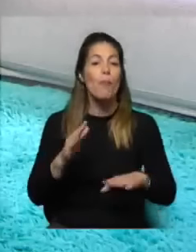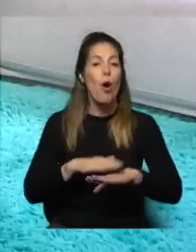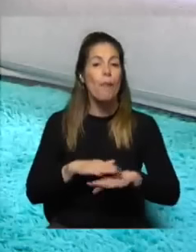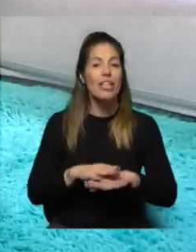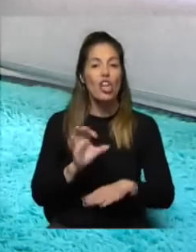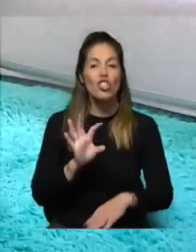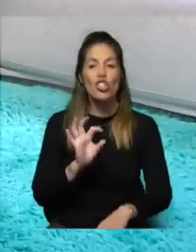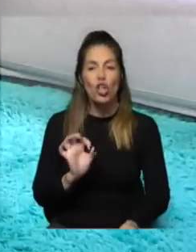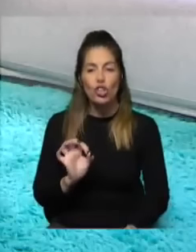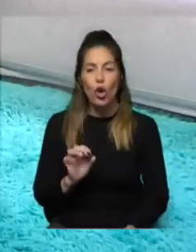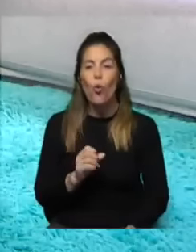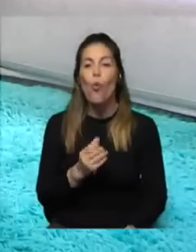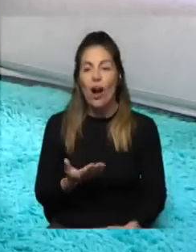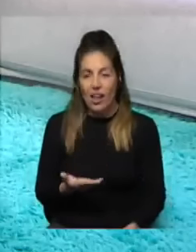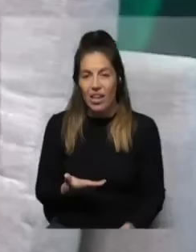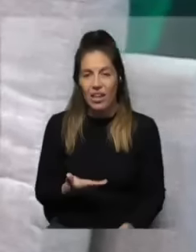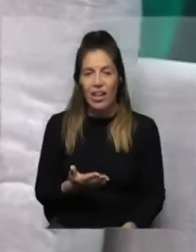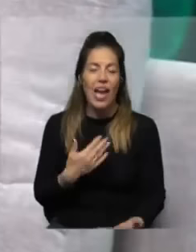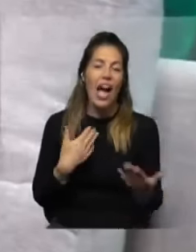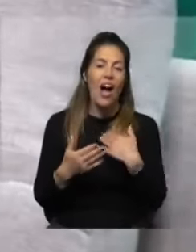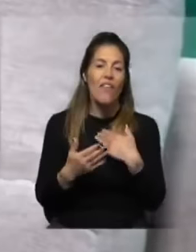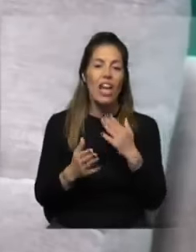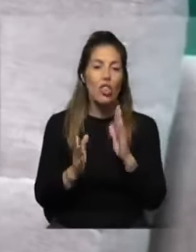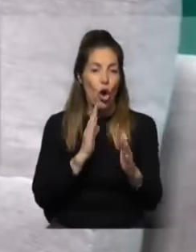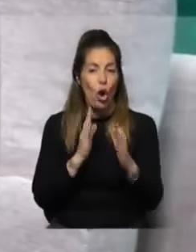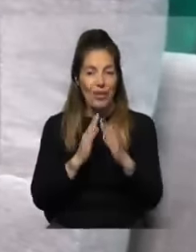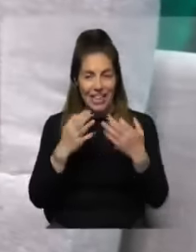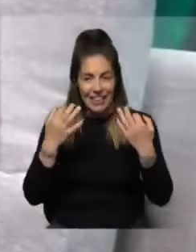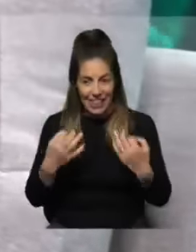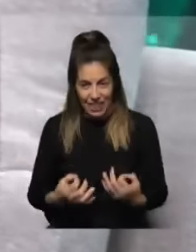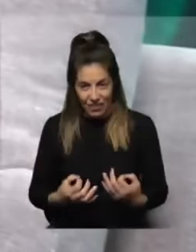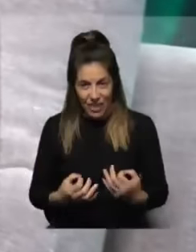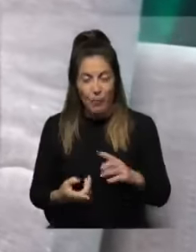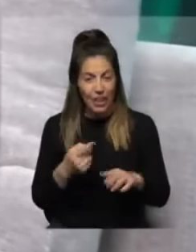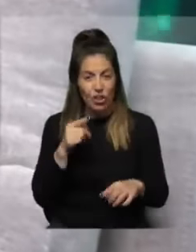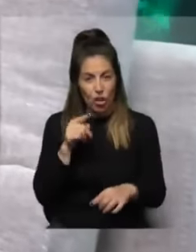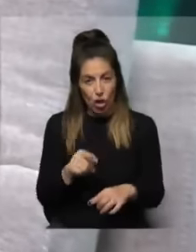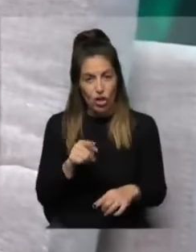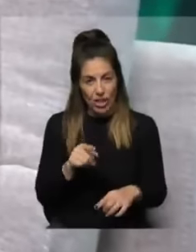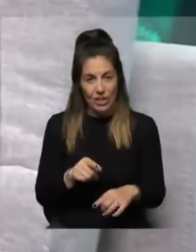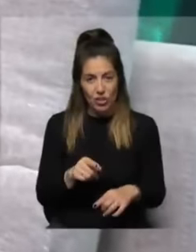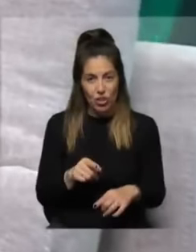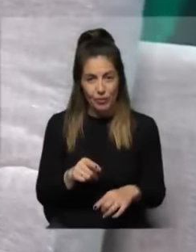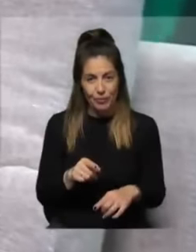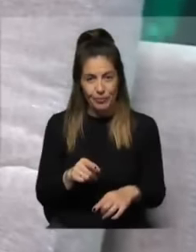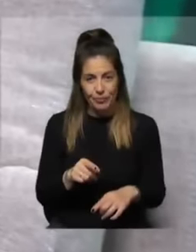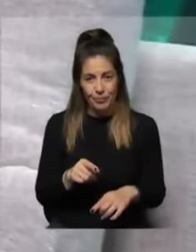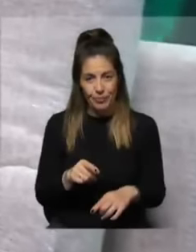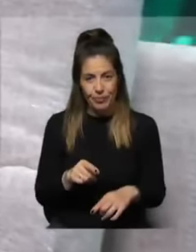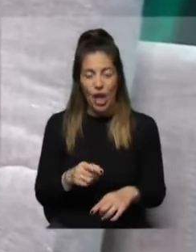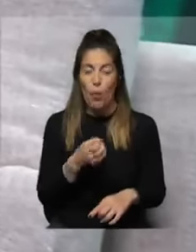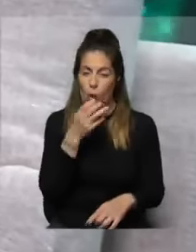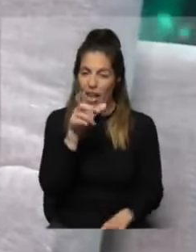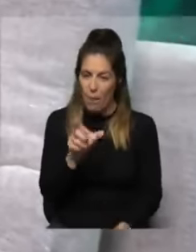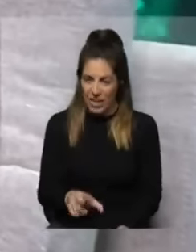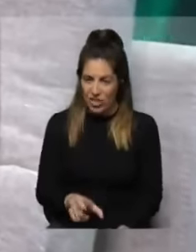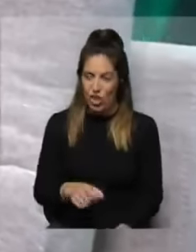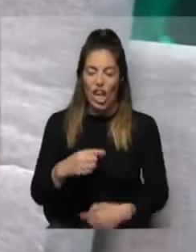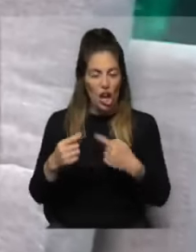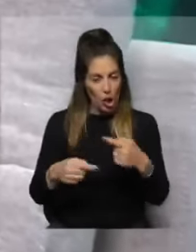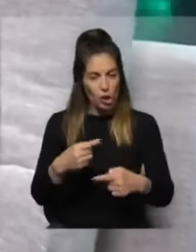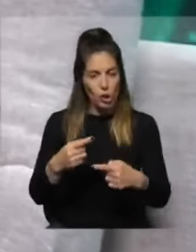Ah, momento, Diego Soto. Momento, Diego Soto. Para, hablando de comerciantes, sí, de bien, porque contame. Tiene que ver con esto mismo que acabamos de vivir con el Tano, de esa buena gente que sigue